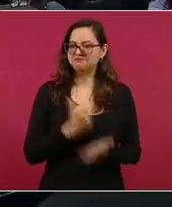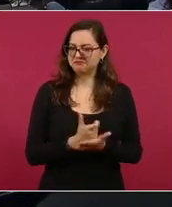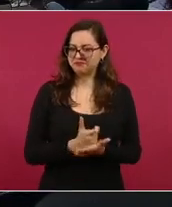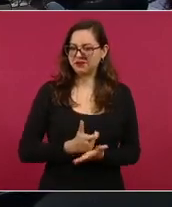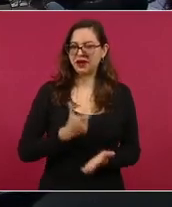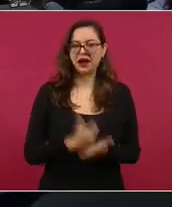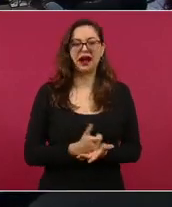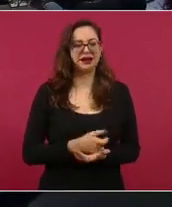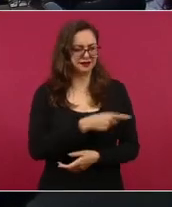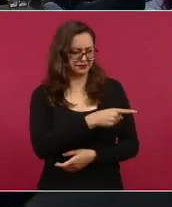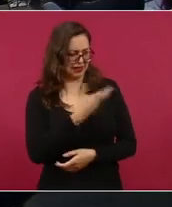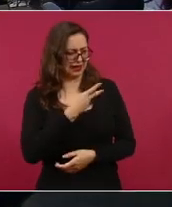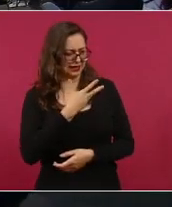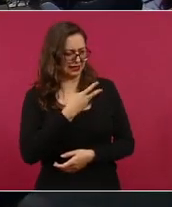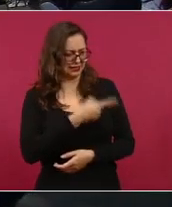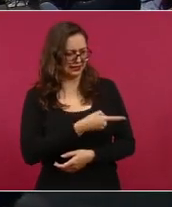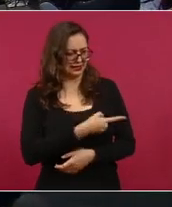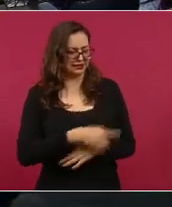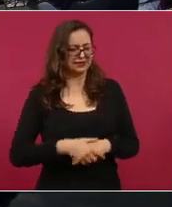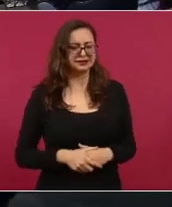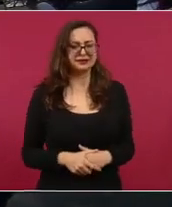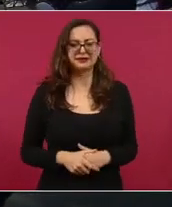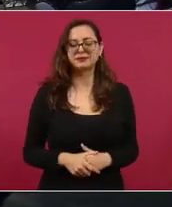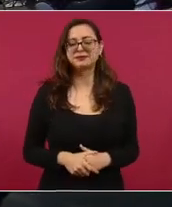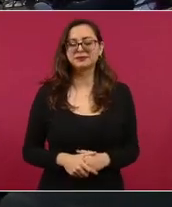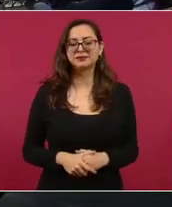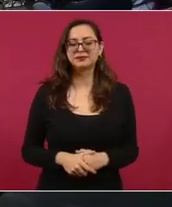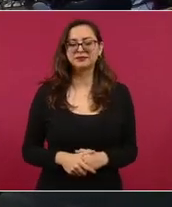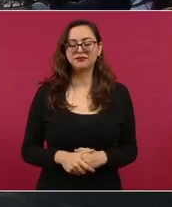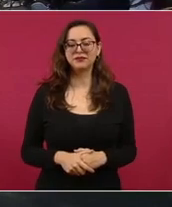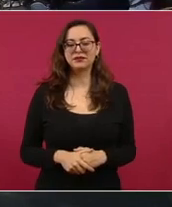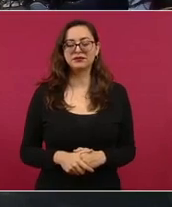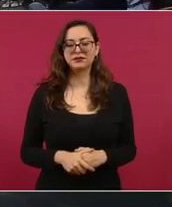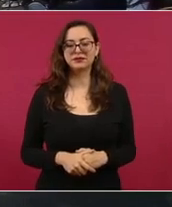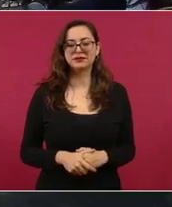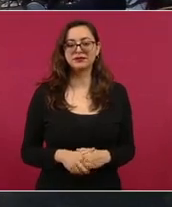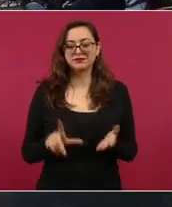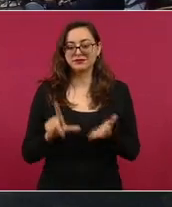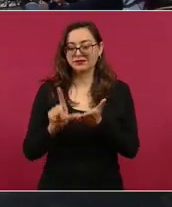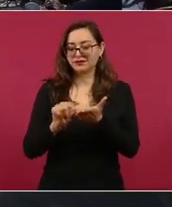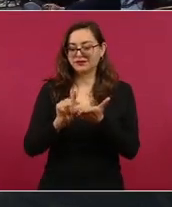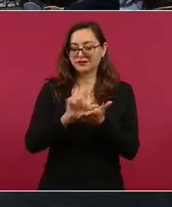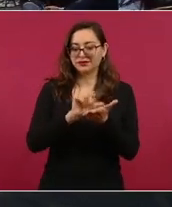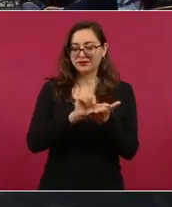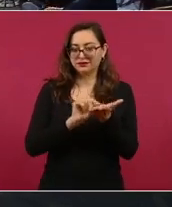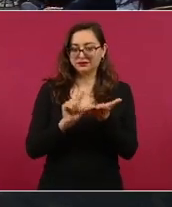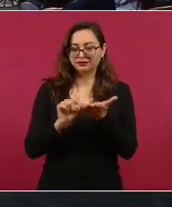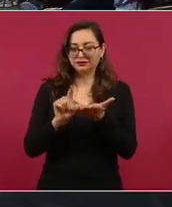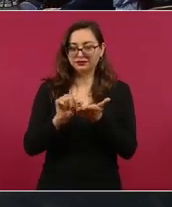A ver si lo pones. Porque el Twitter,